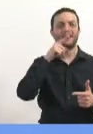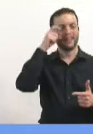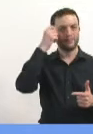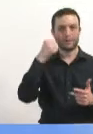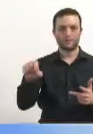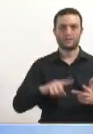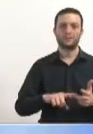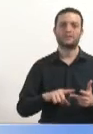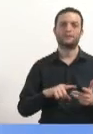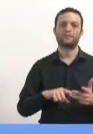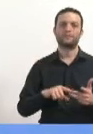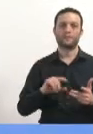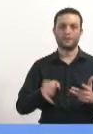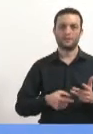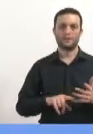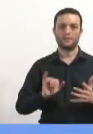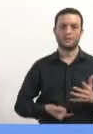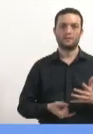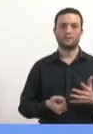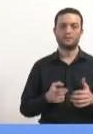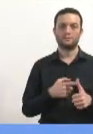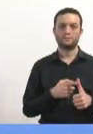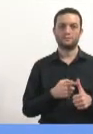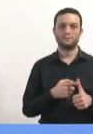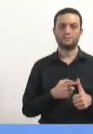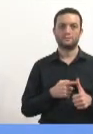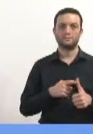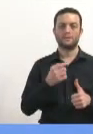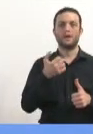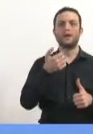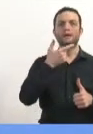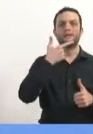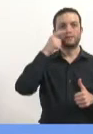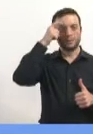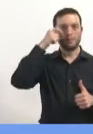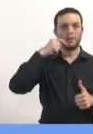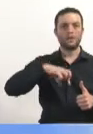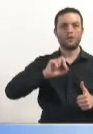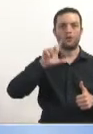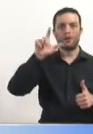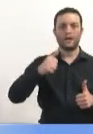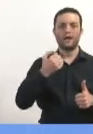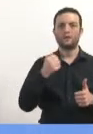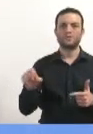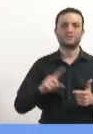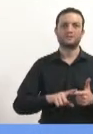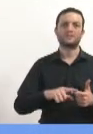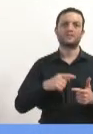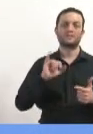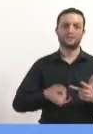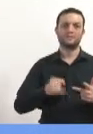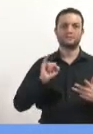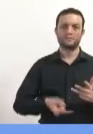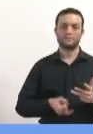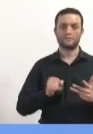durango afirmativo dure afirmativo el iadep es afirmativo spinner ausente fernández sagasti afirmativo fiat afirmativo